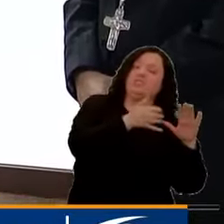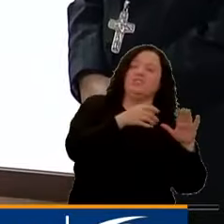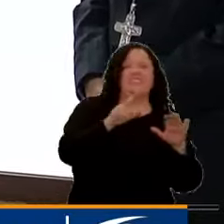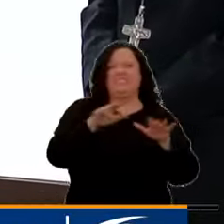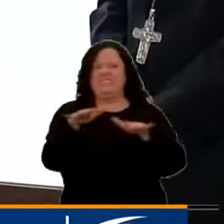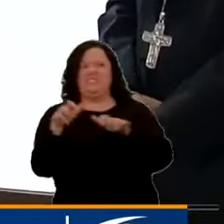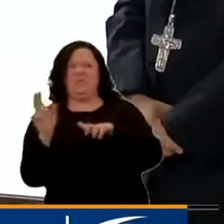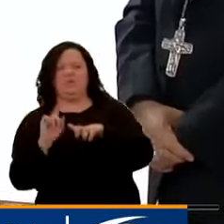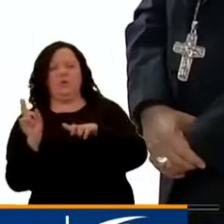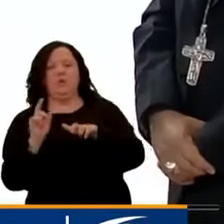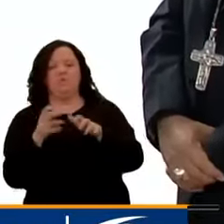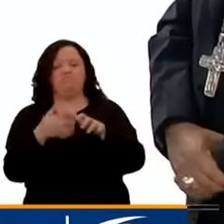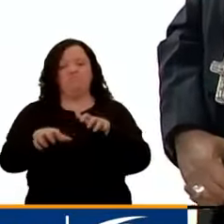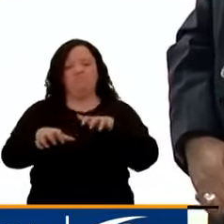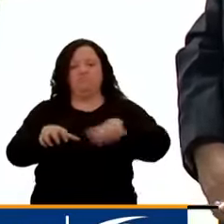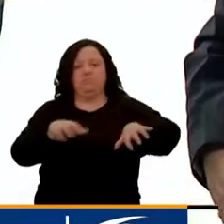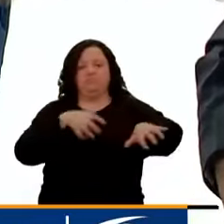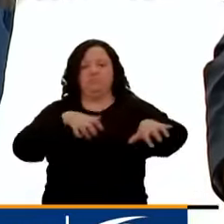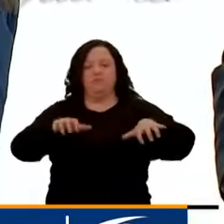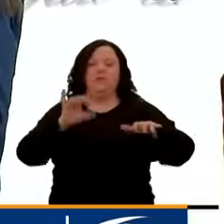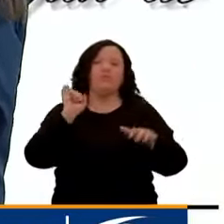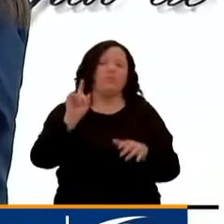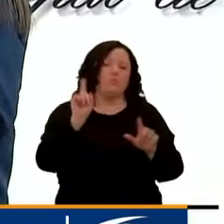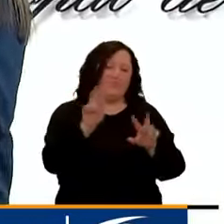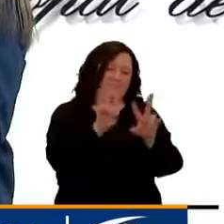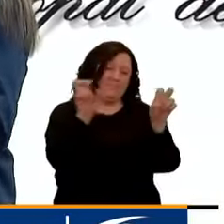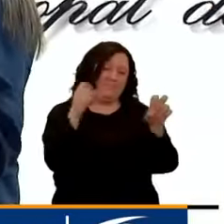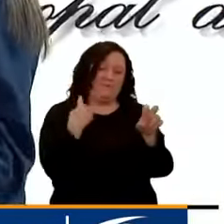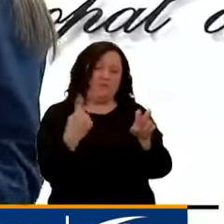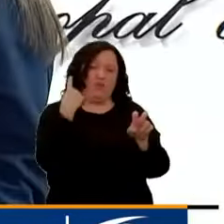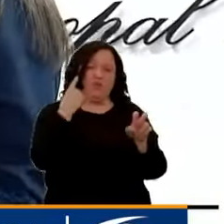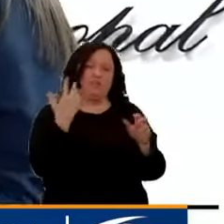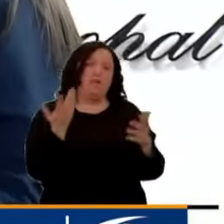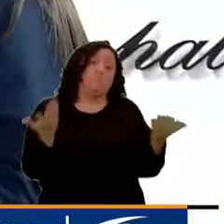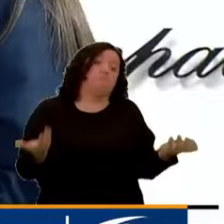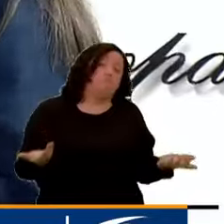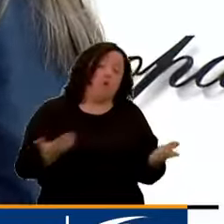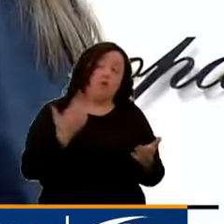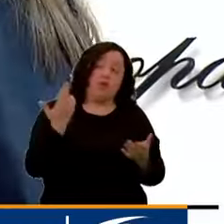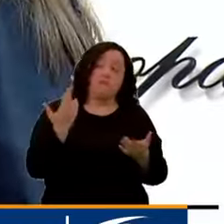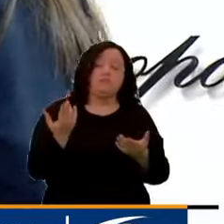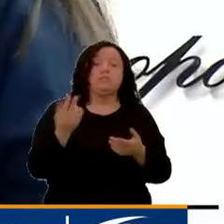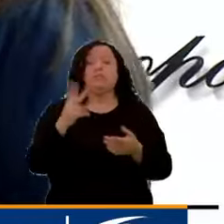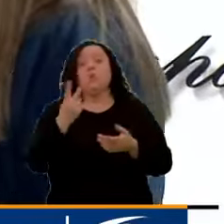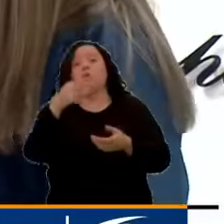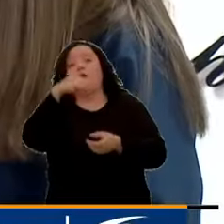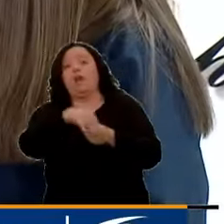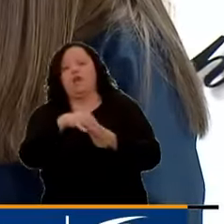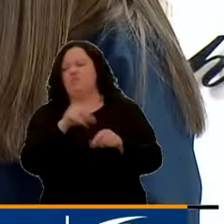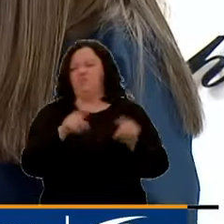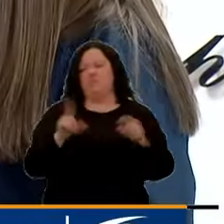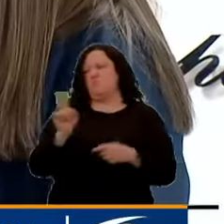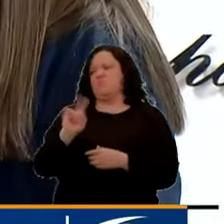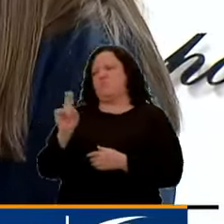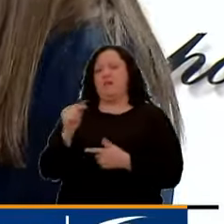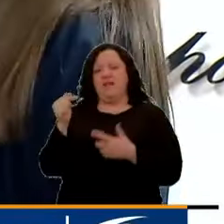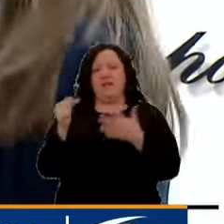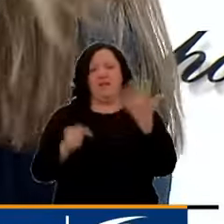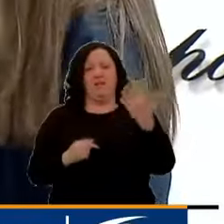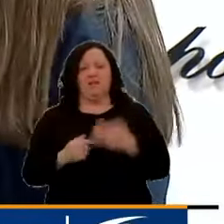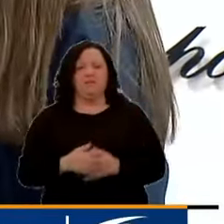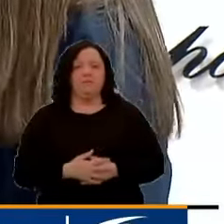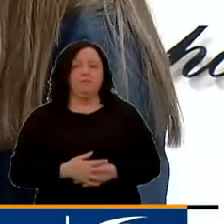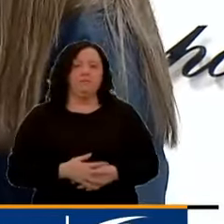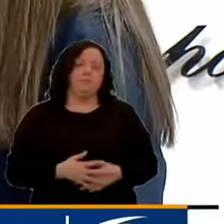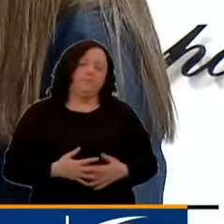estas divisiones que se están dando por este tema que podría abrir una reelección, otros dicen que no es así? Por el momento veo